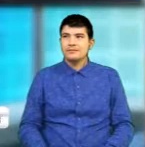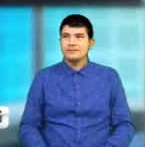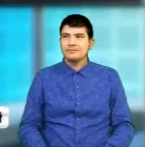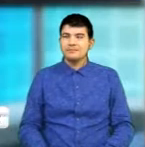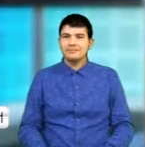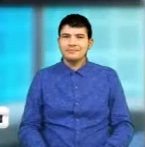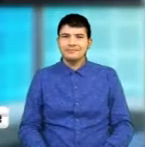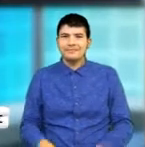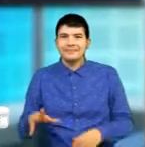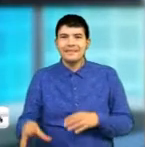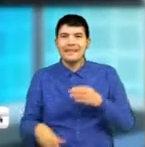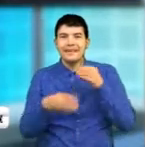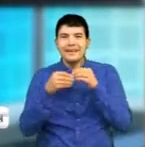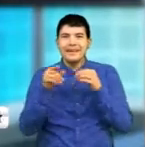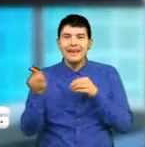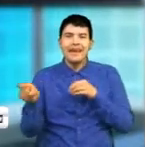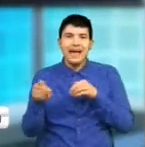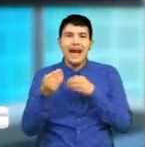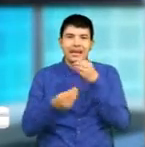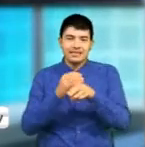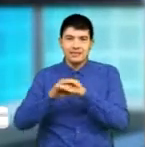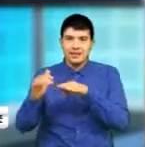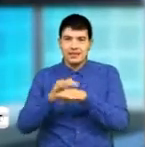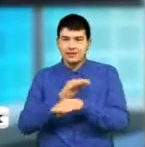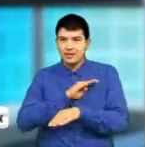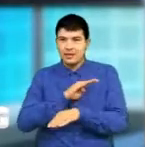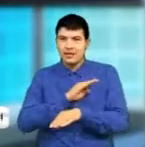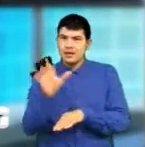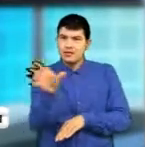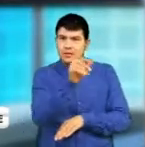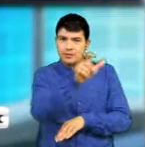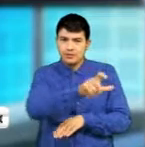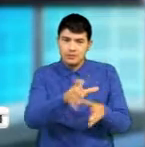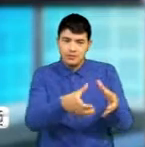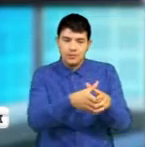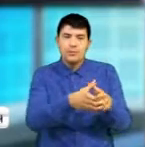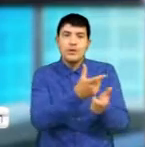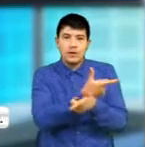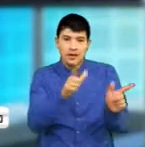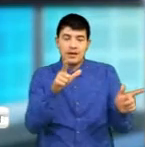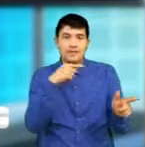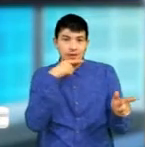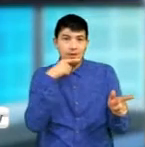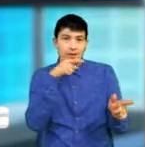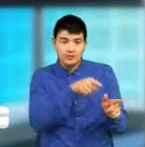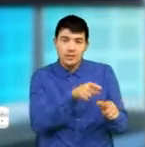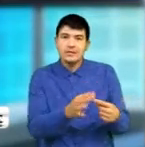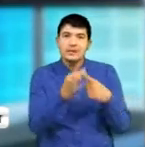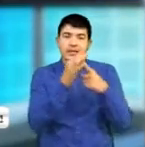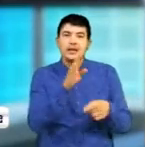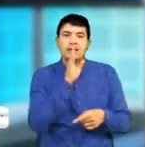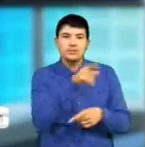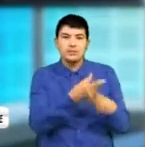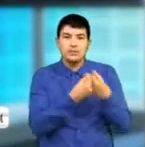Pero además de esto, el alcalde le hizo una invitación. Y es a toda la bancada liberal, en especial al concejal Wilson Mora.